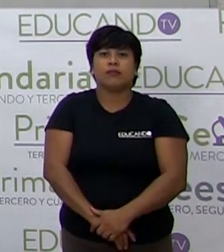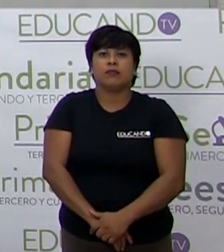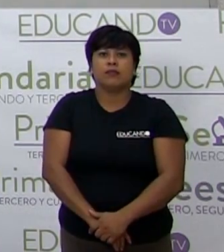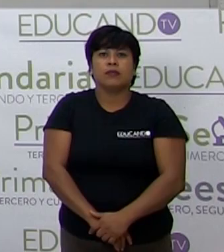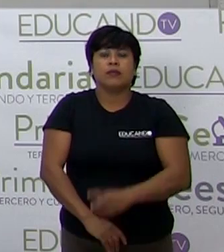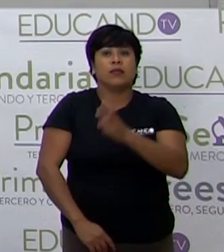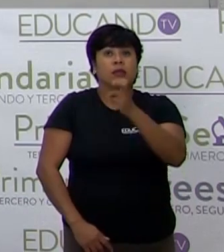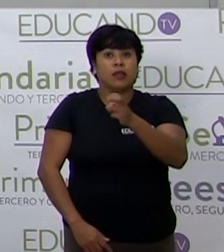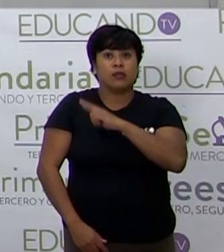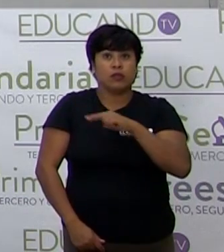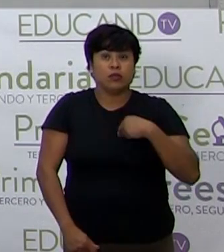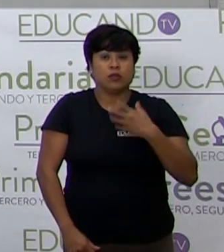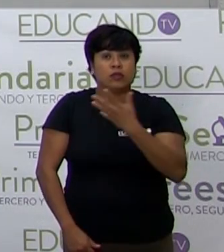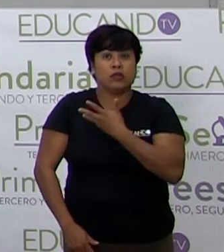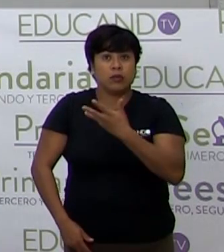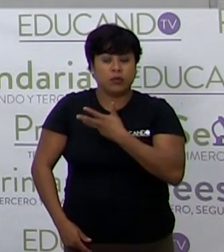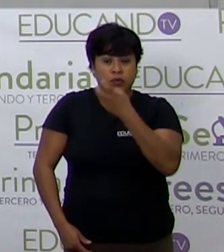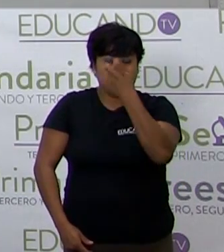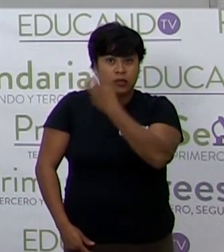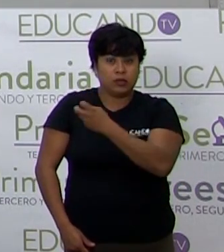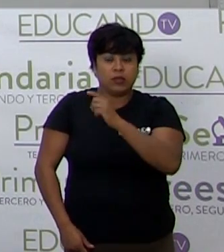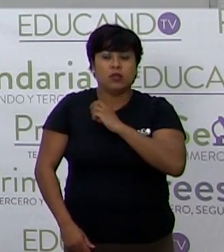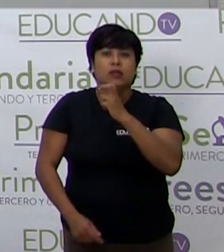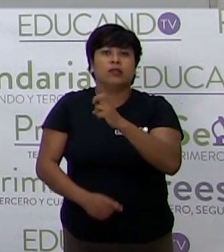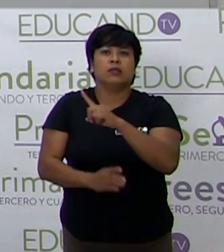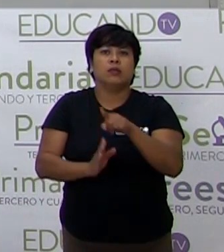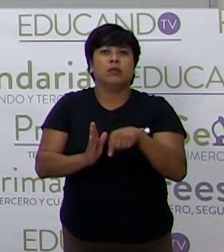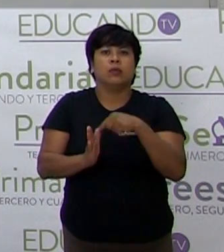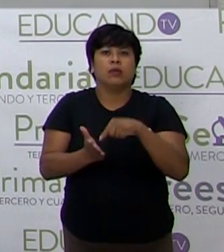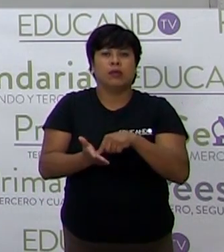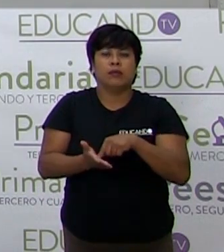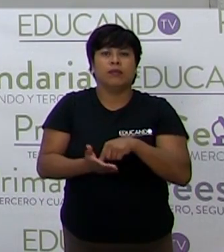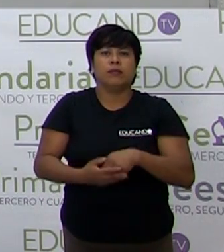Esa que tenemos aquí la voy a pegar en este lado.